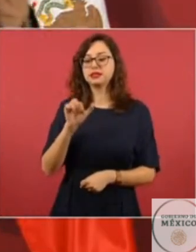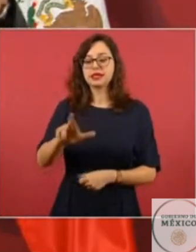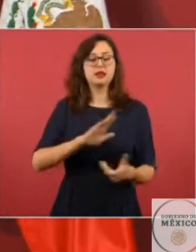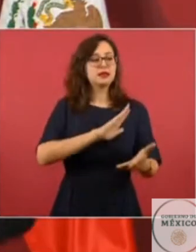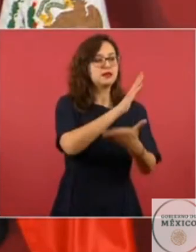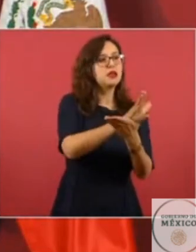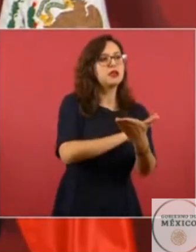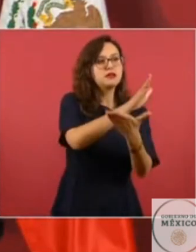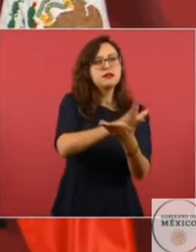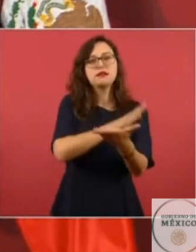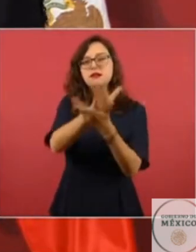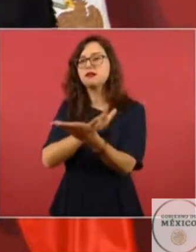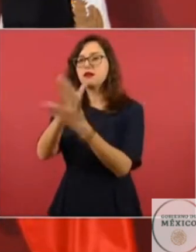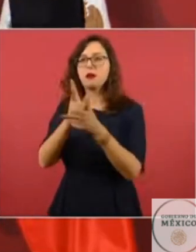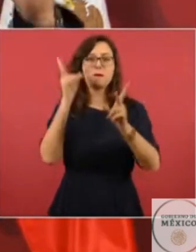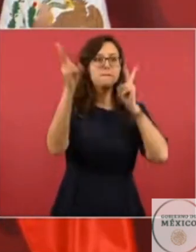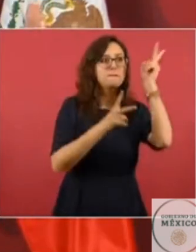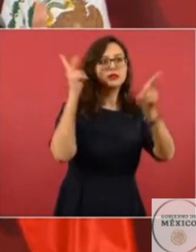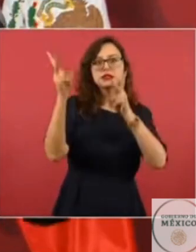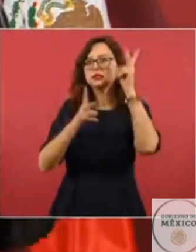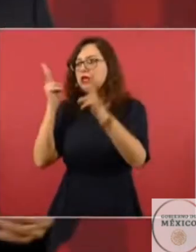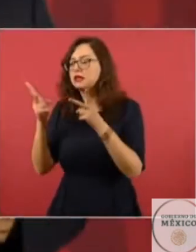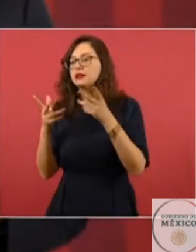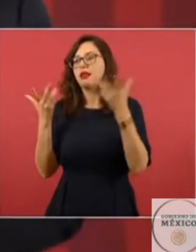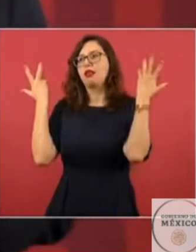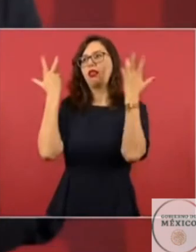que llegamos. Lo que pasa es que